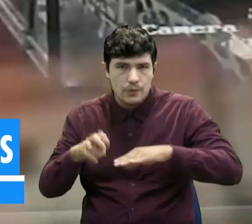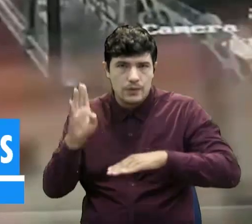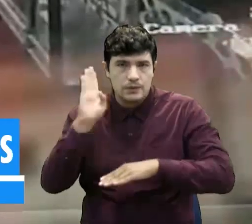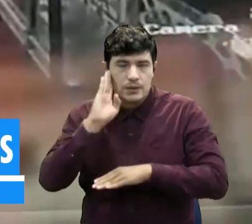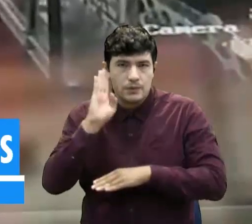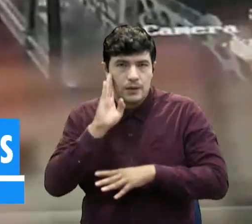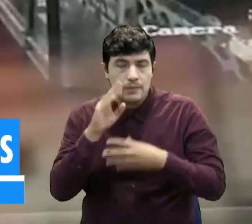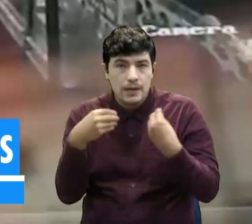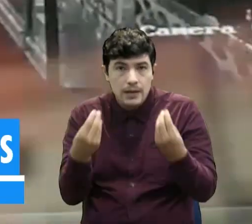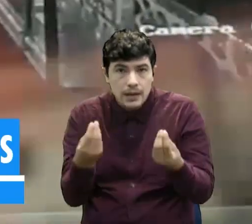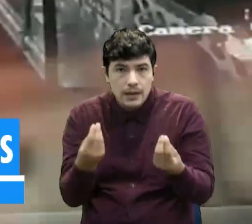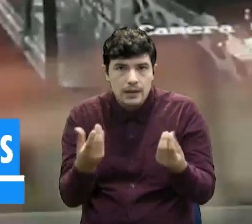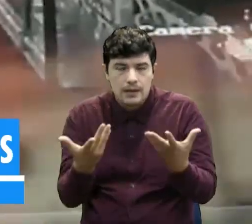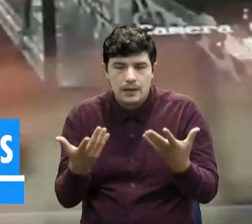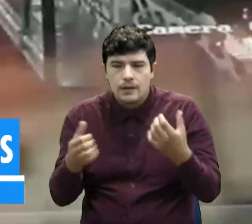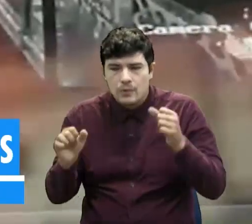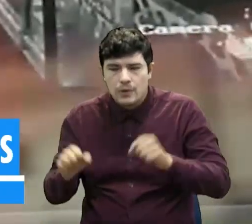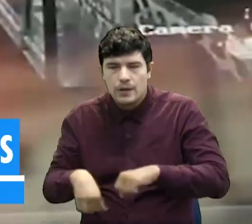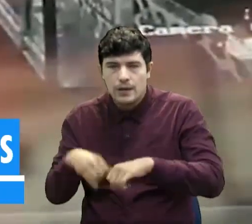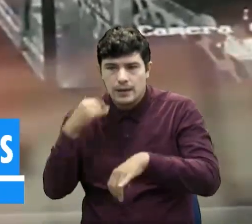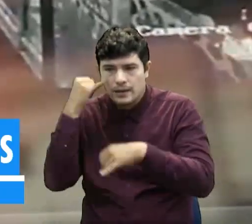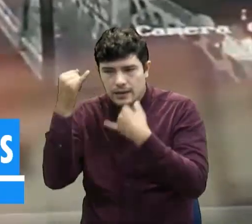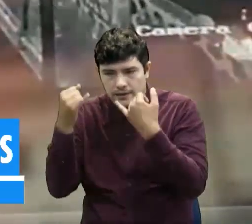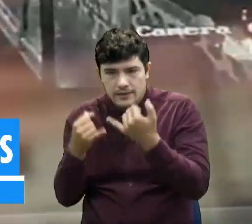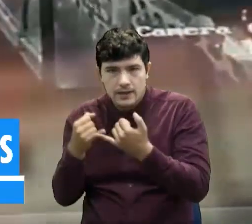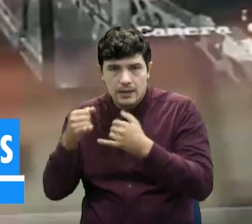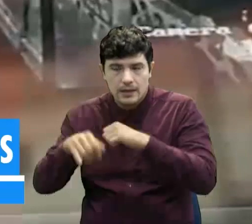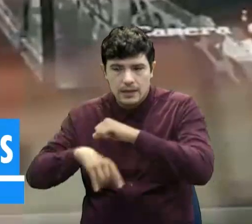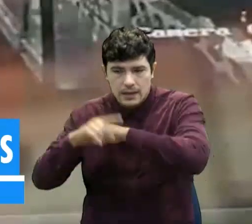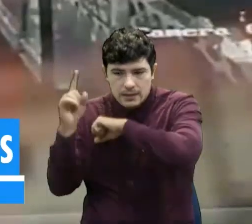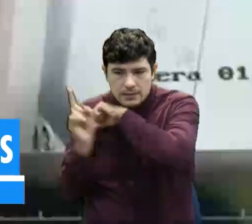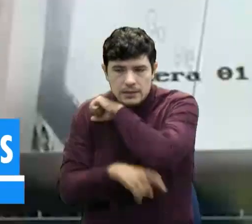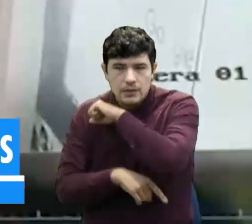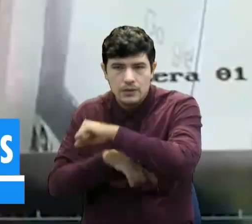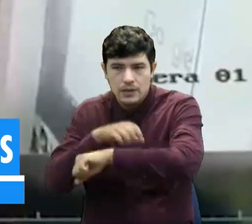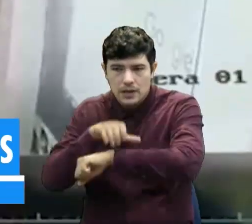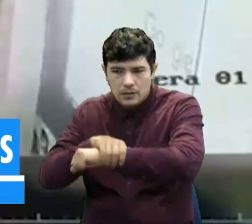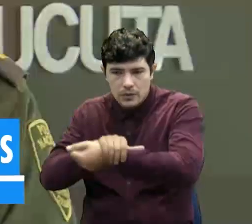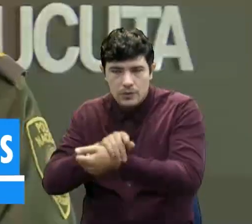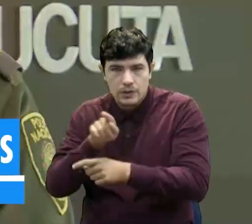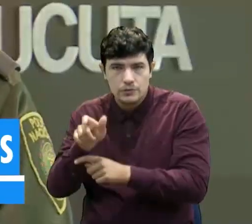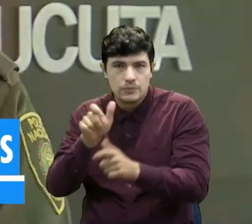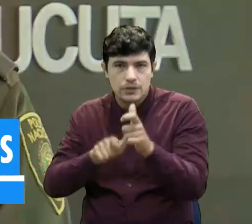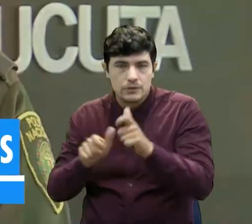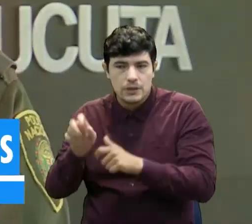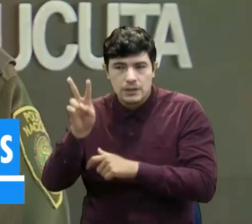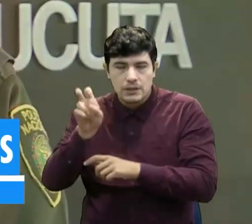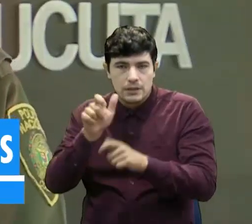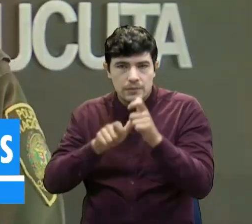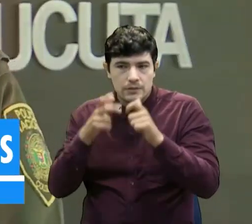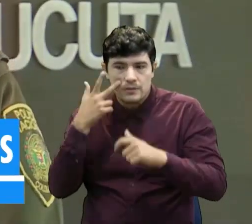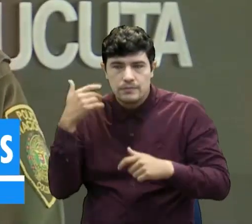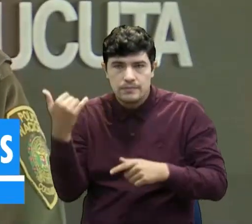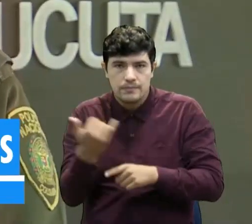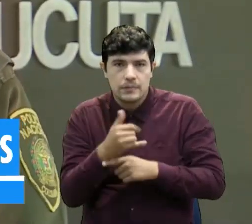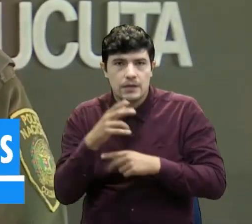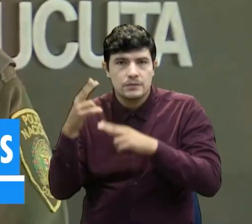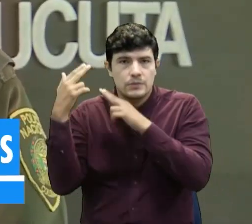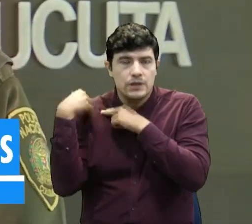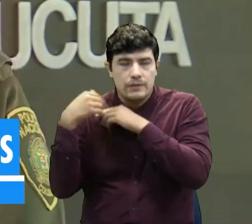celular para así lograr la judicialización, la captura de estas siete personas por